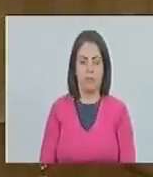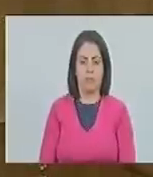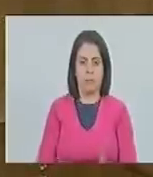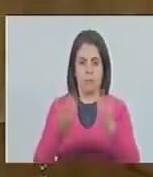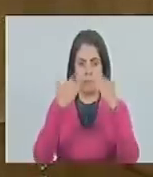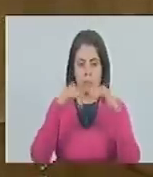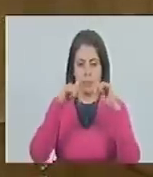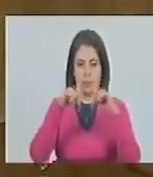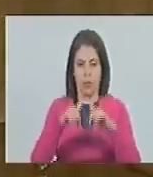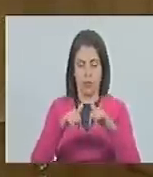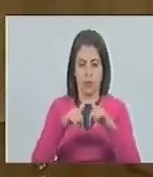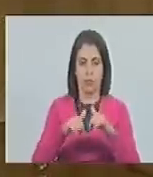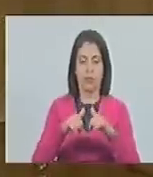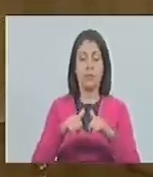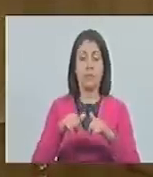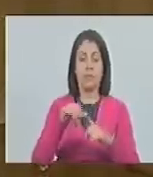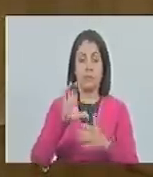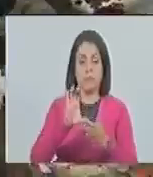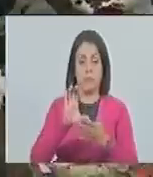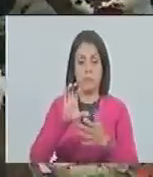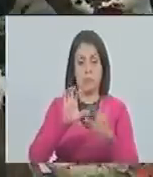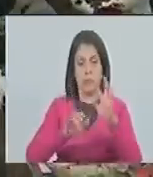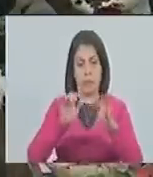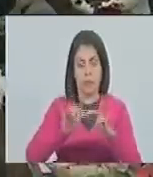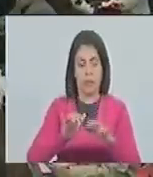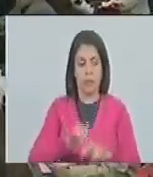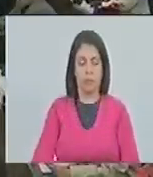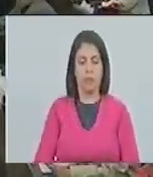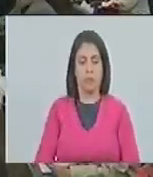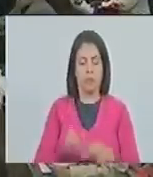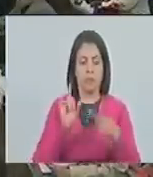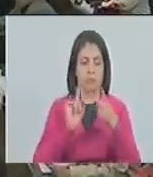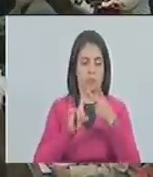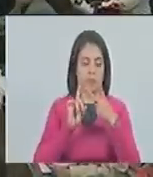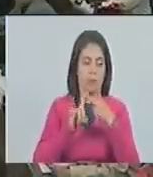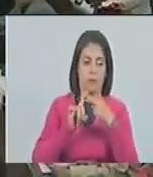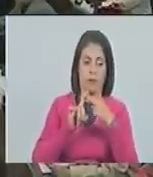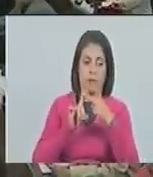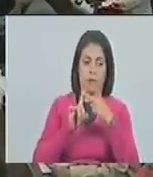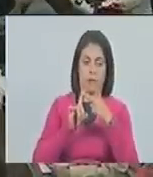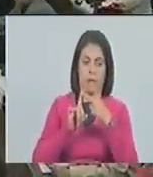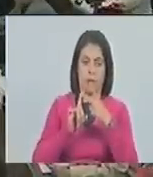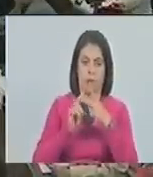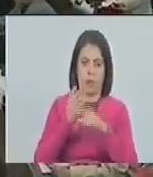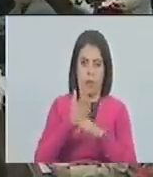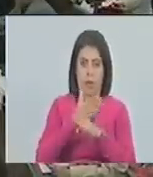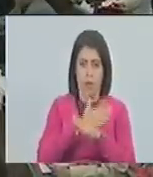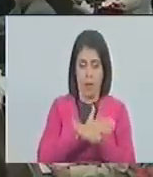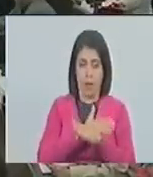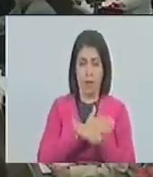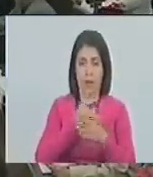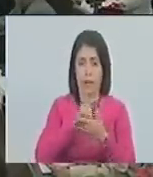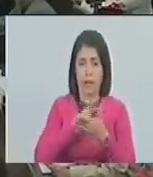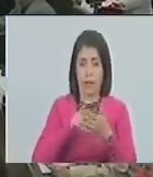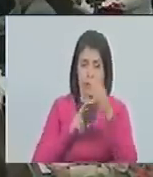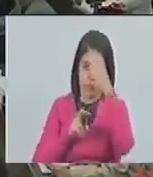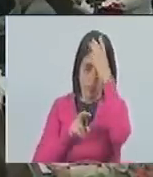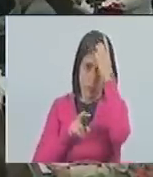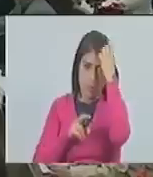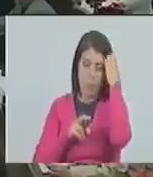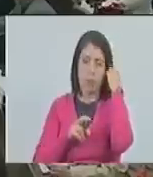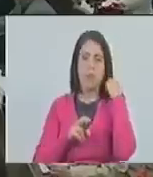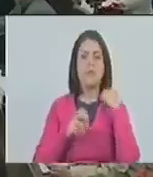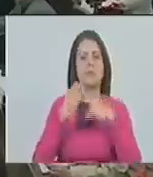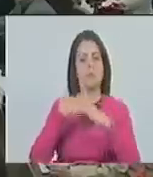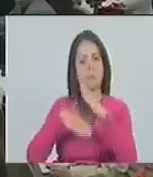Siguiente punto del orden del día, ciudadana secretaria. Punto número 2. Antes de dar lectura, se